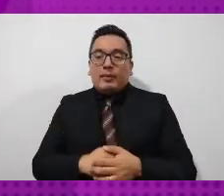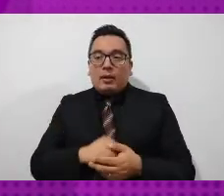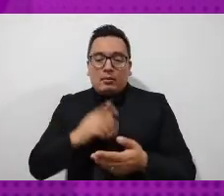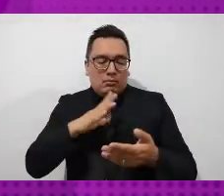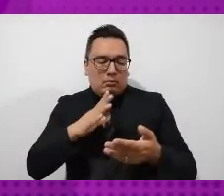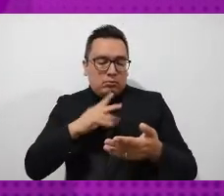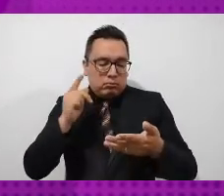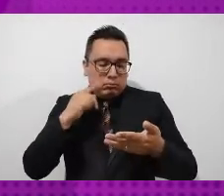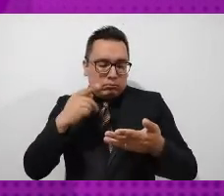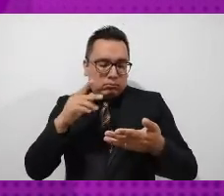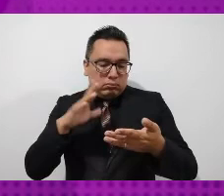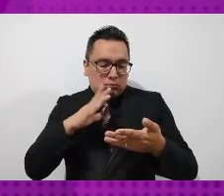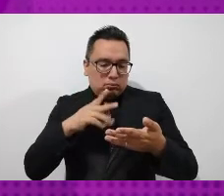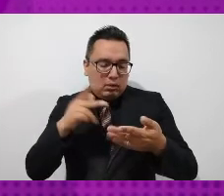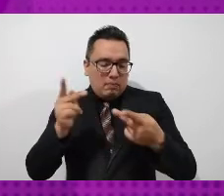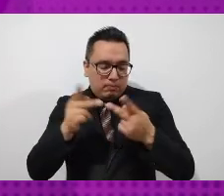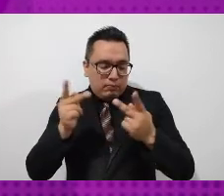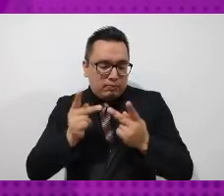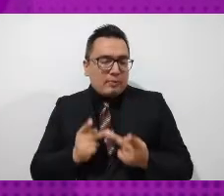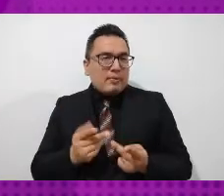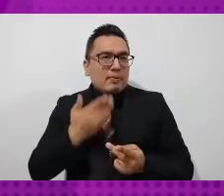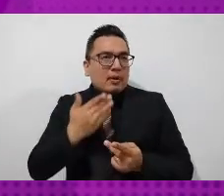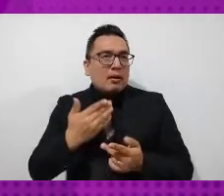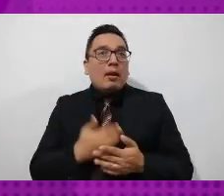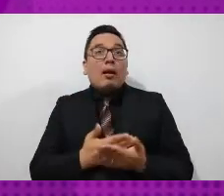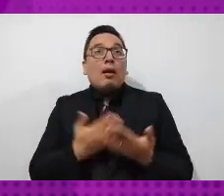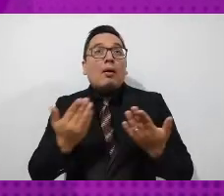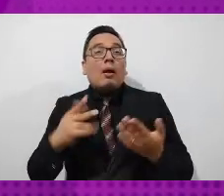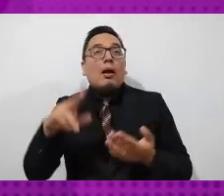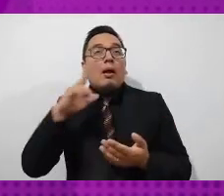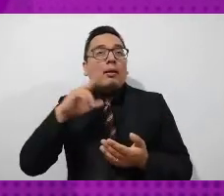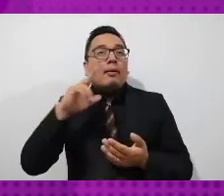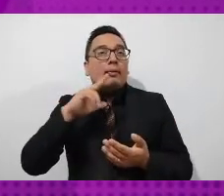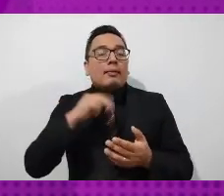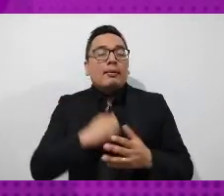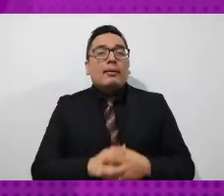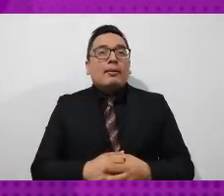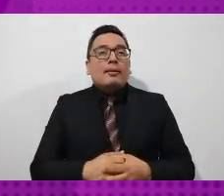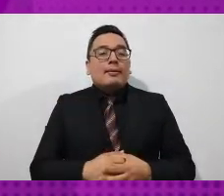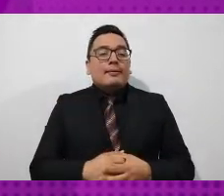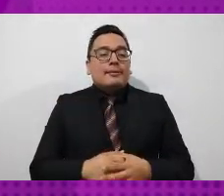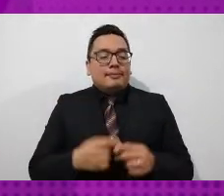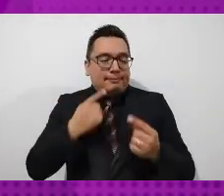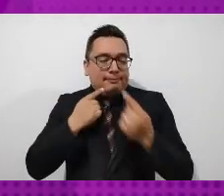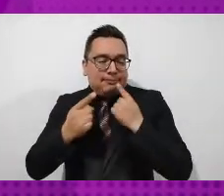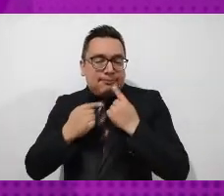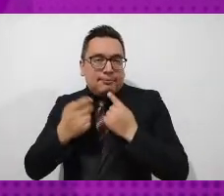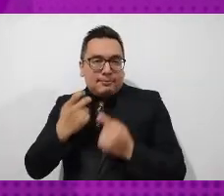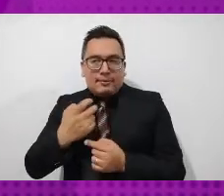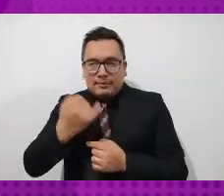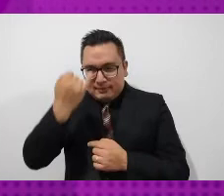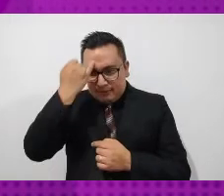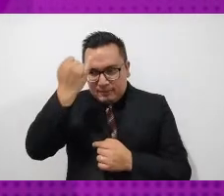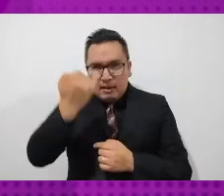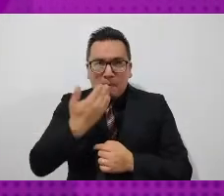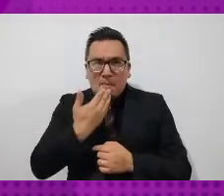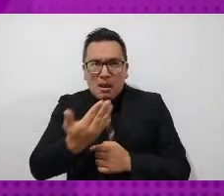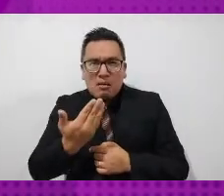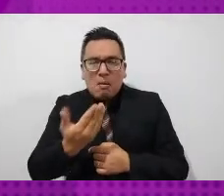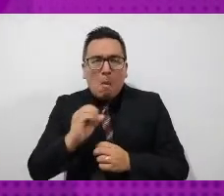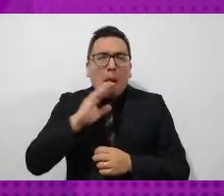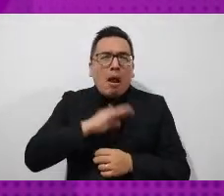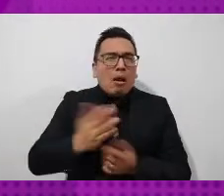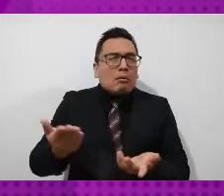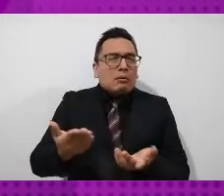de que todos los requisitos están en orden, lo que sigue es resolver sobre la procedencia de la misma. Es